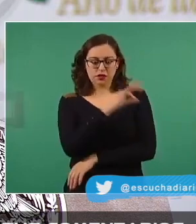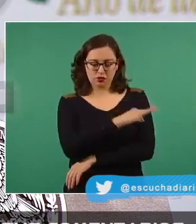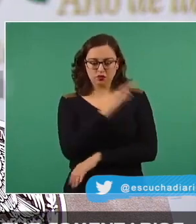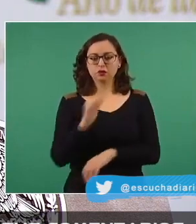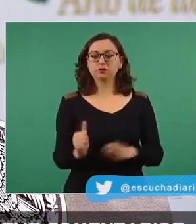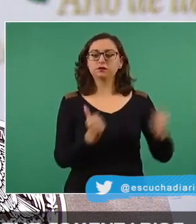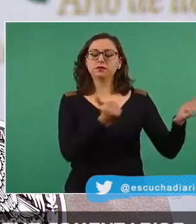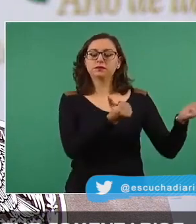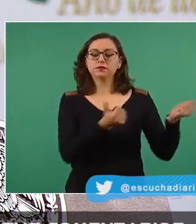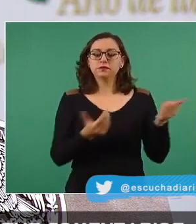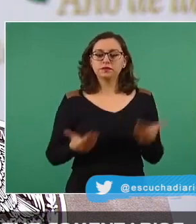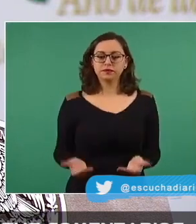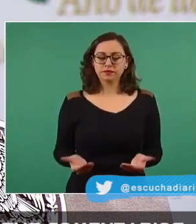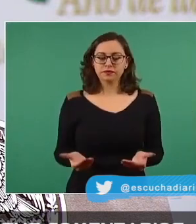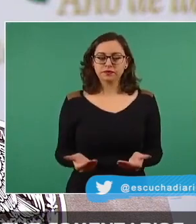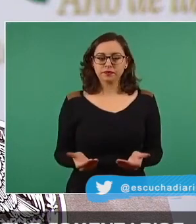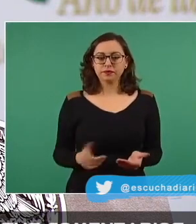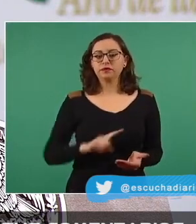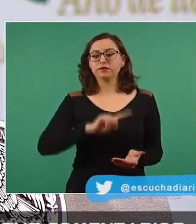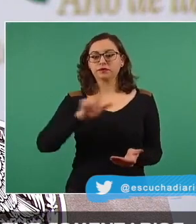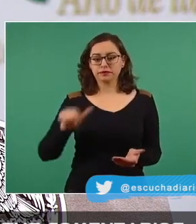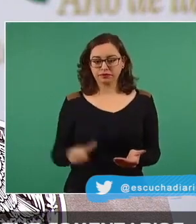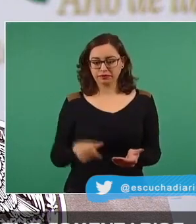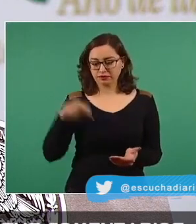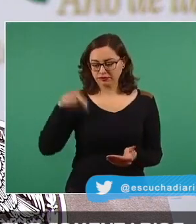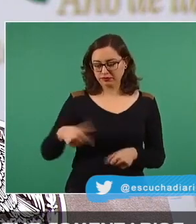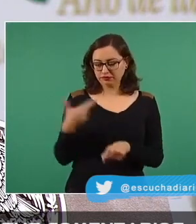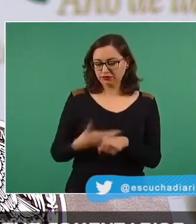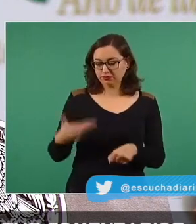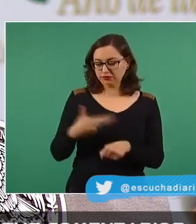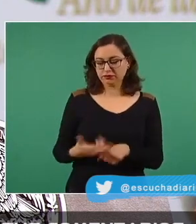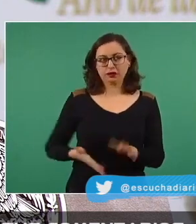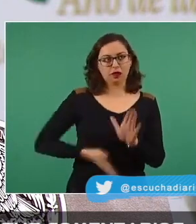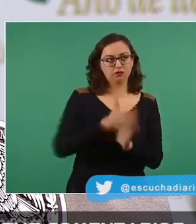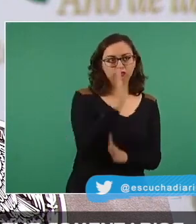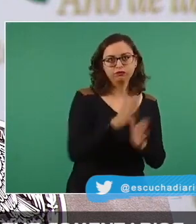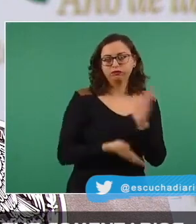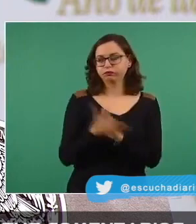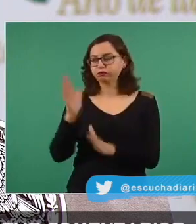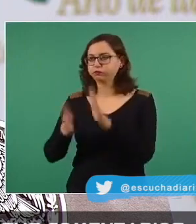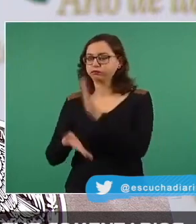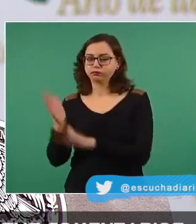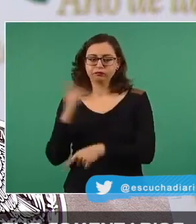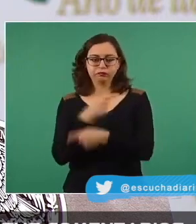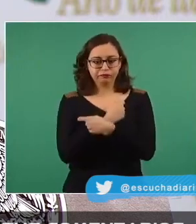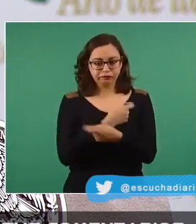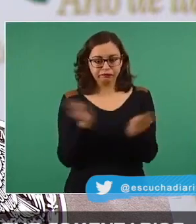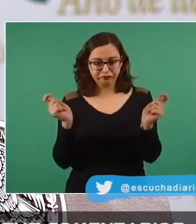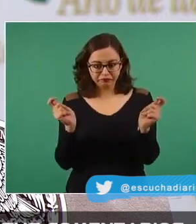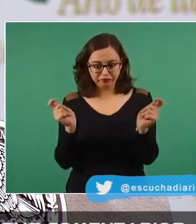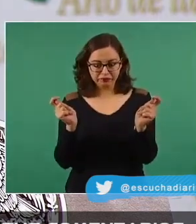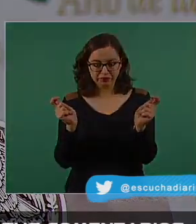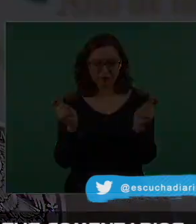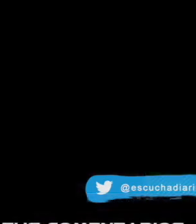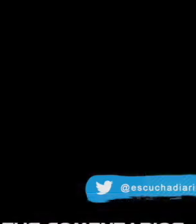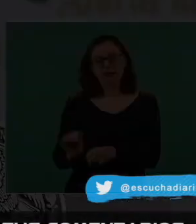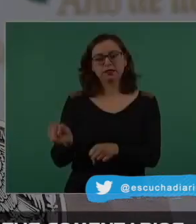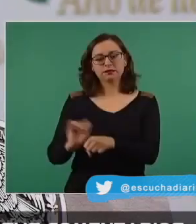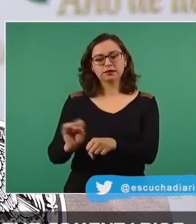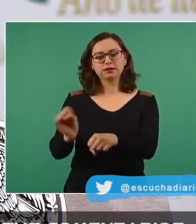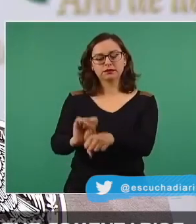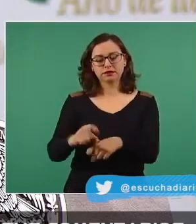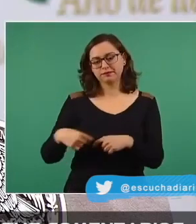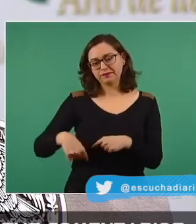todo el país se han aplicado 80 millones 886 mil 612 dosis 56 millones